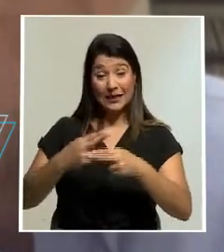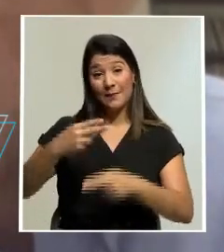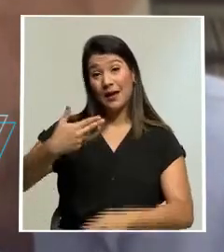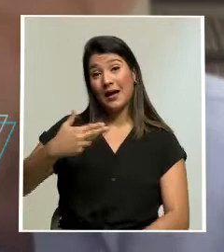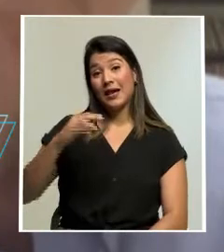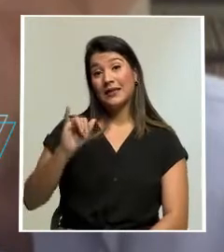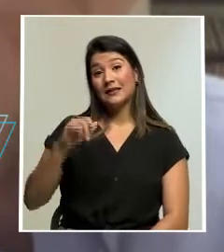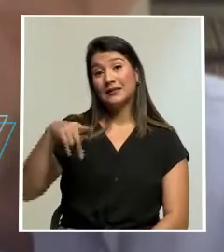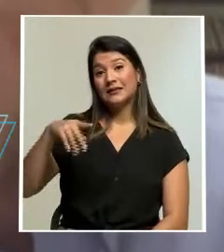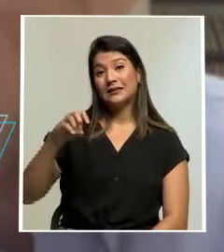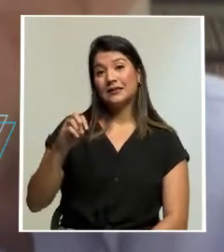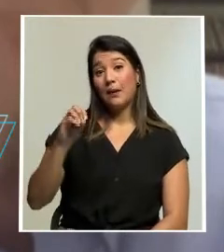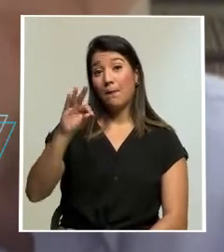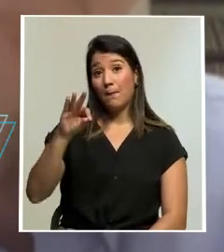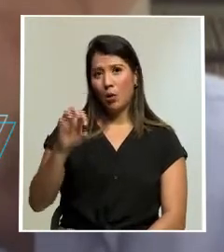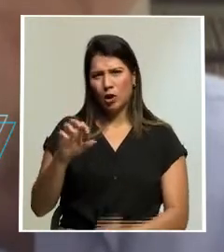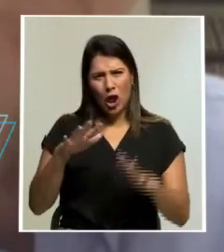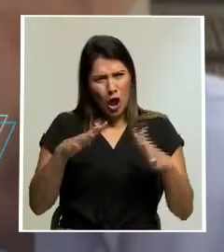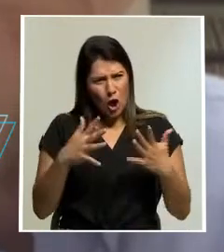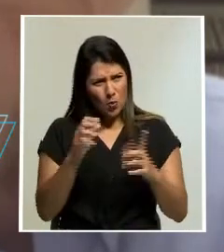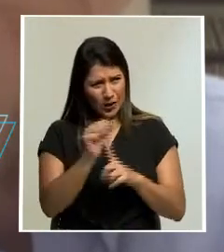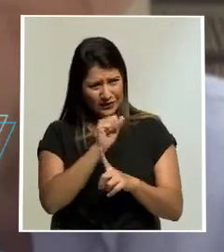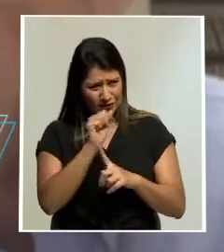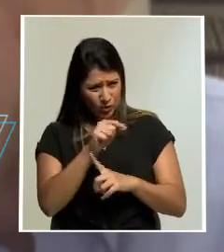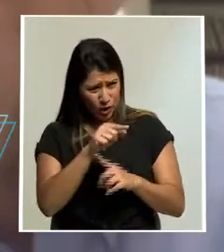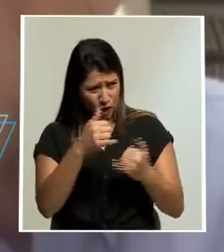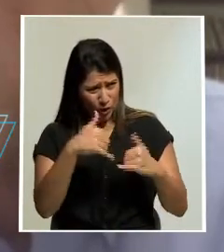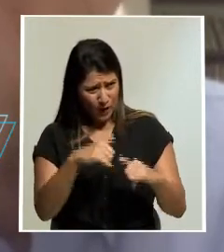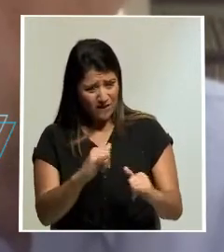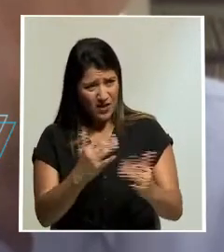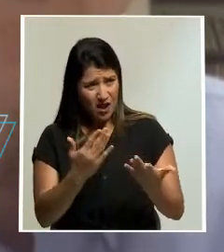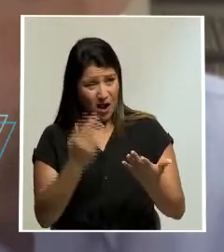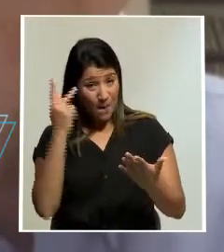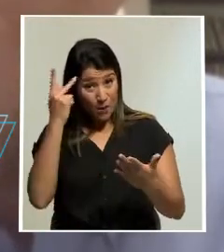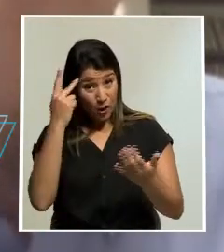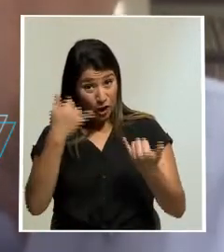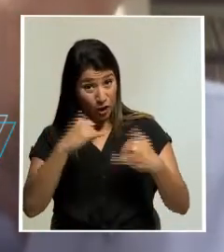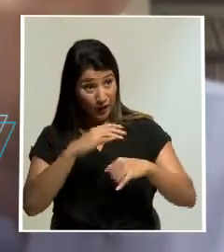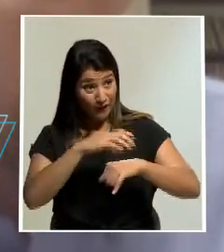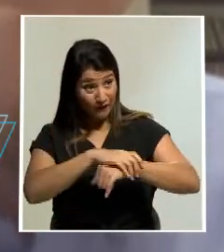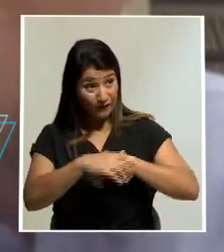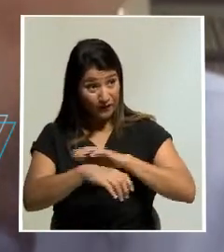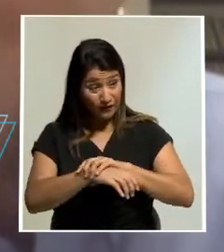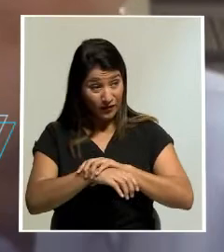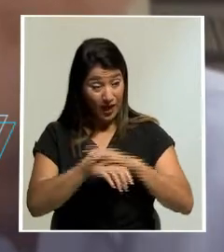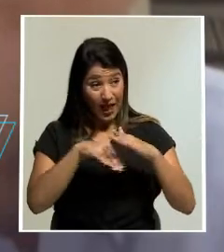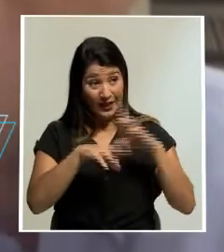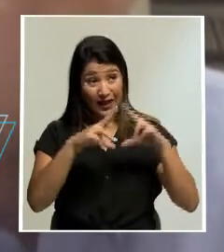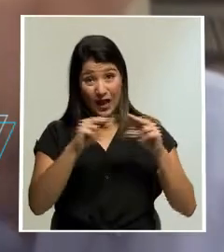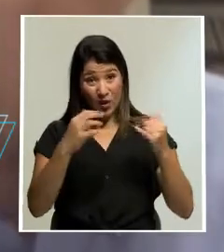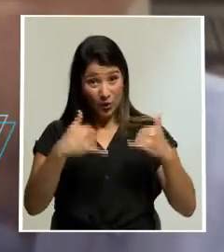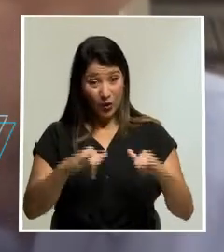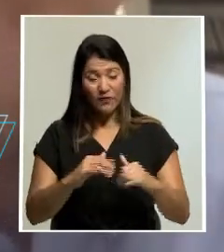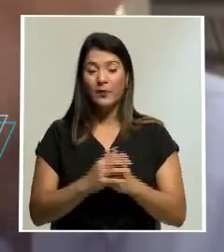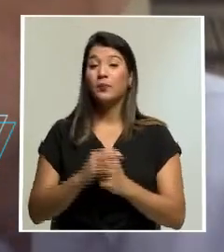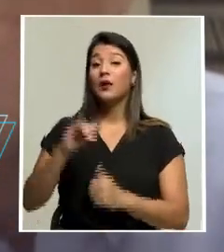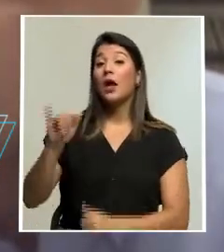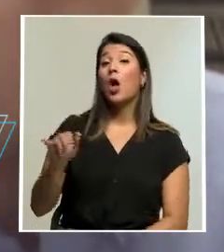ahí, ¿cómo es? ¿Continúa habiendo presos políticos en Nicaragua? Mira, en junio del